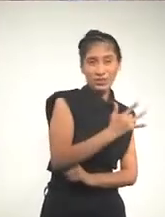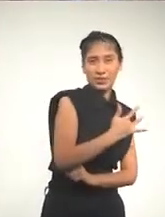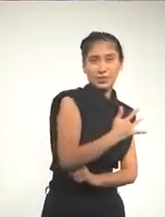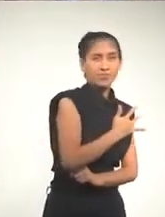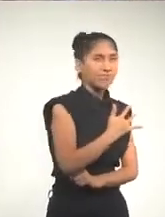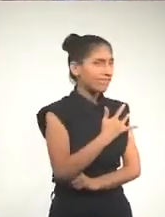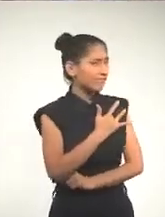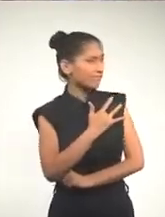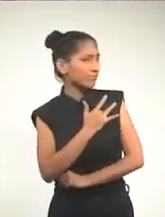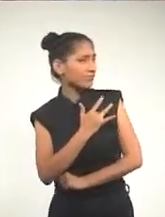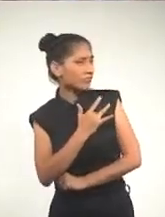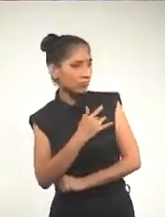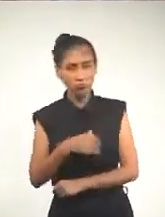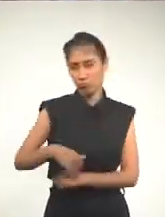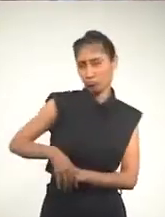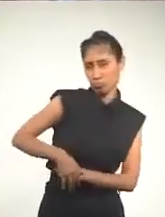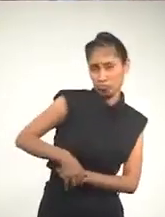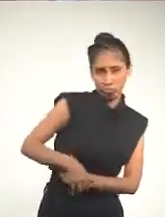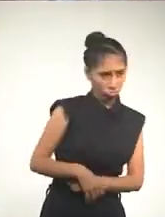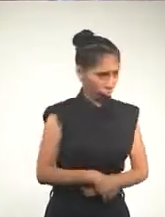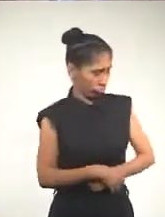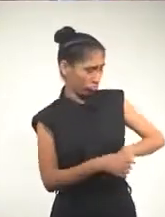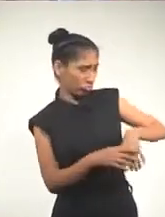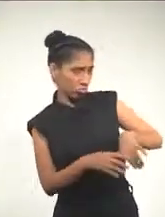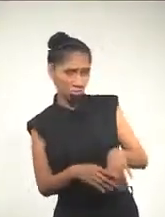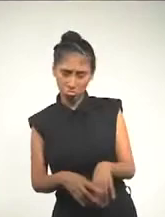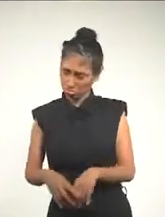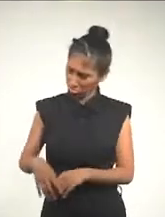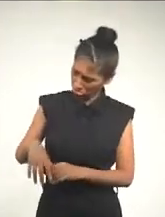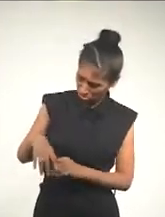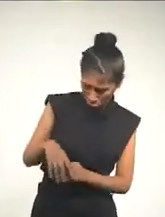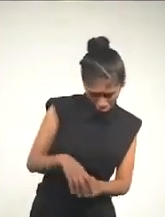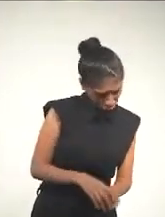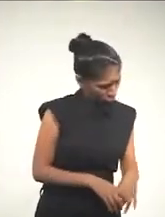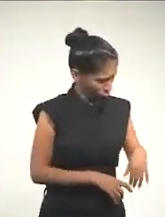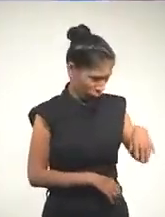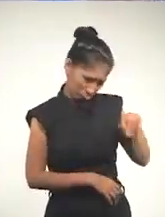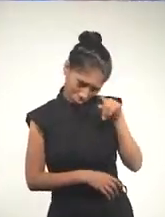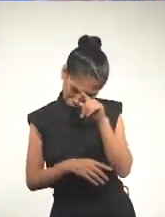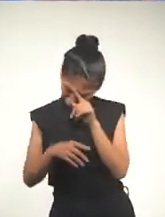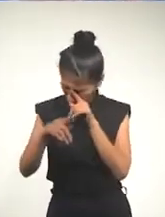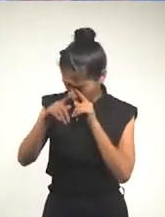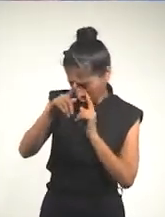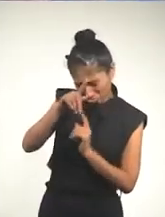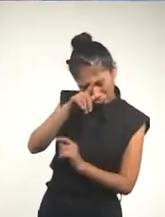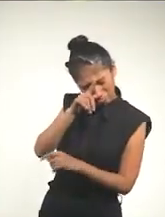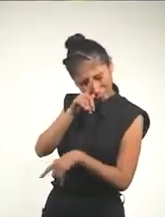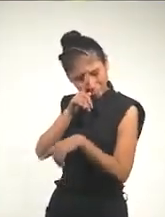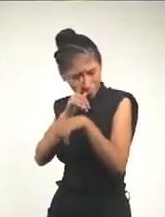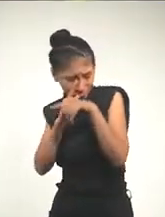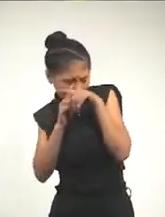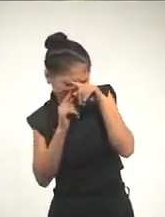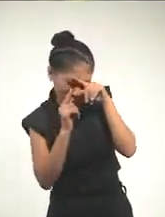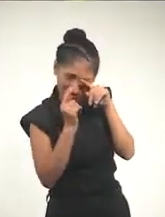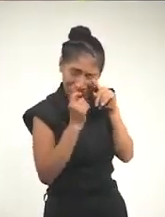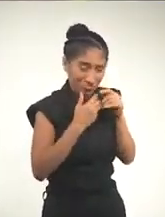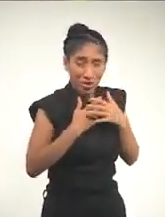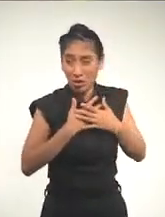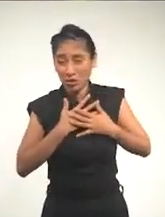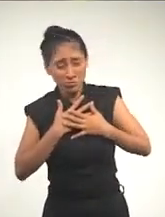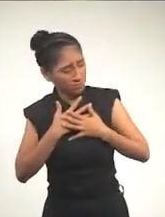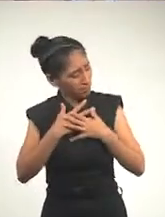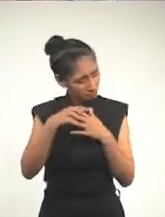Siento una emoción que me hace llorar. Las palabras no